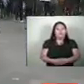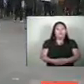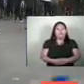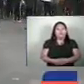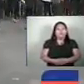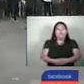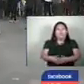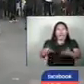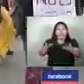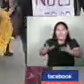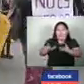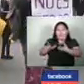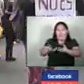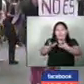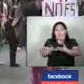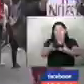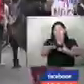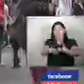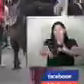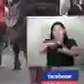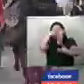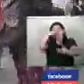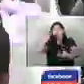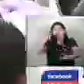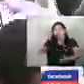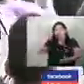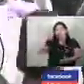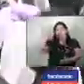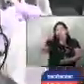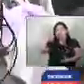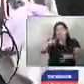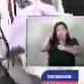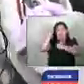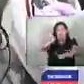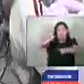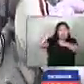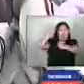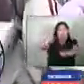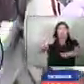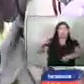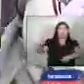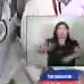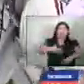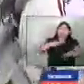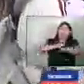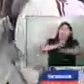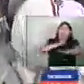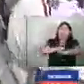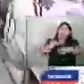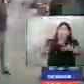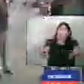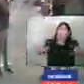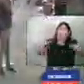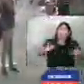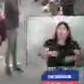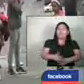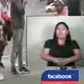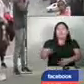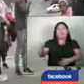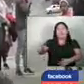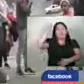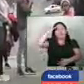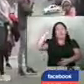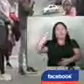Una multitud salió a las calles de Tijuana para protestar contra la inseguridad. ¡Queremos protección! ¡Queremos protección! Guadalupe